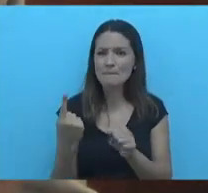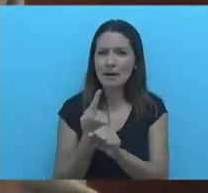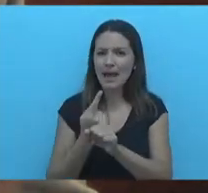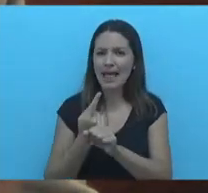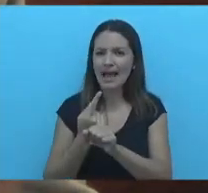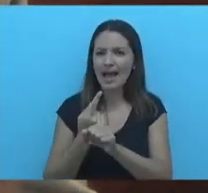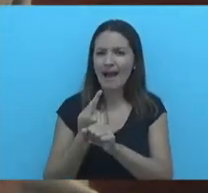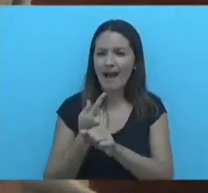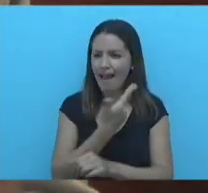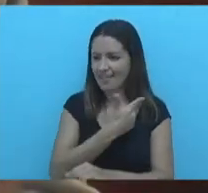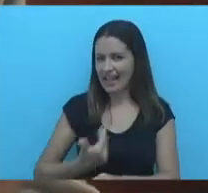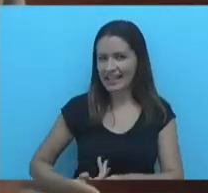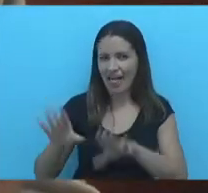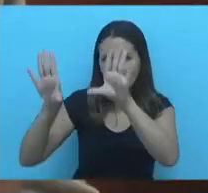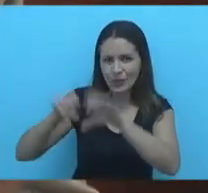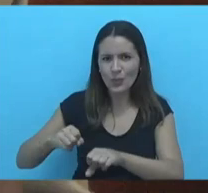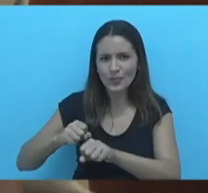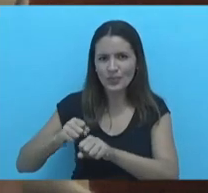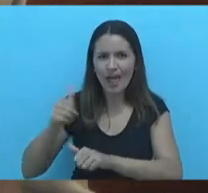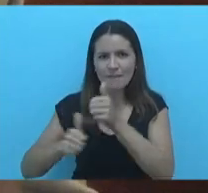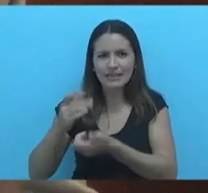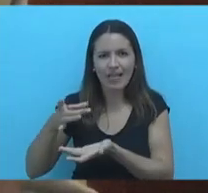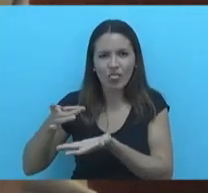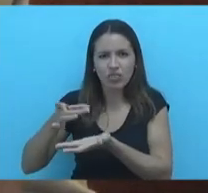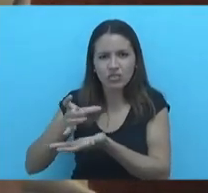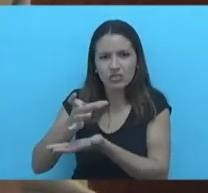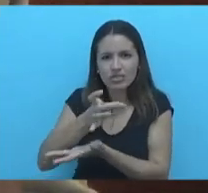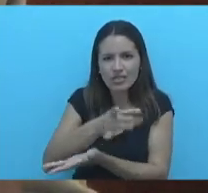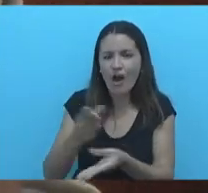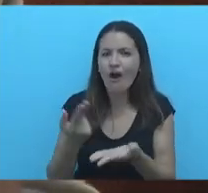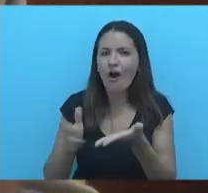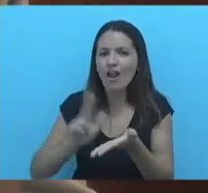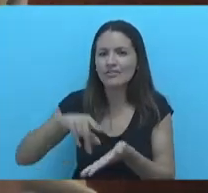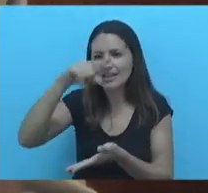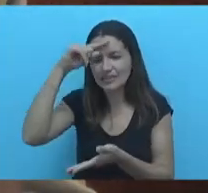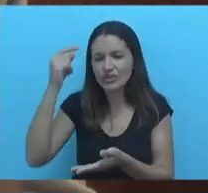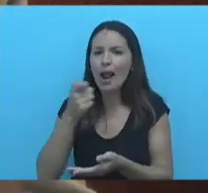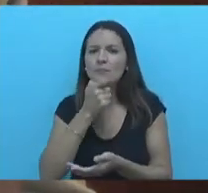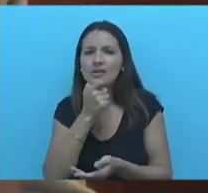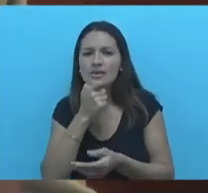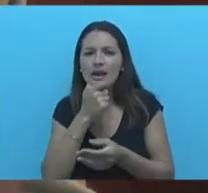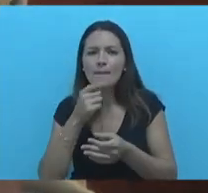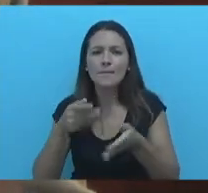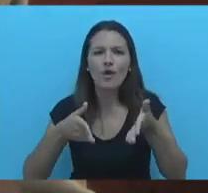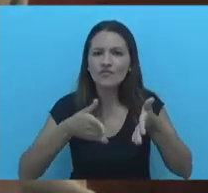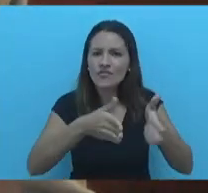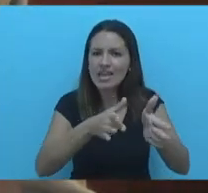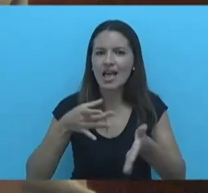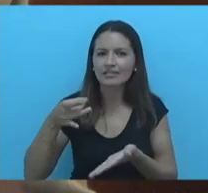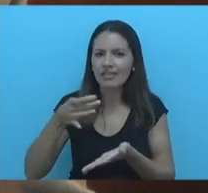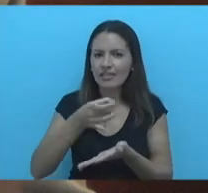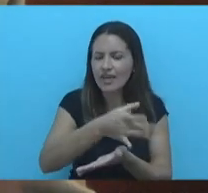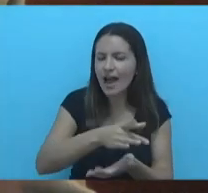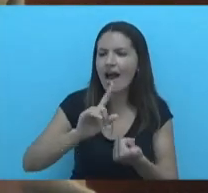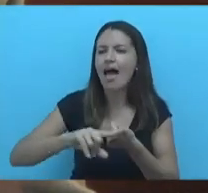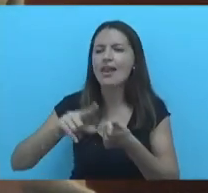Estado recuperar el trazado de lo que son los ramales, la potestad para